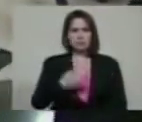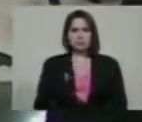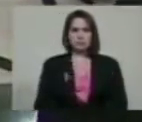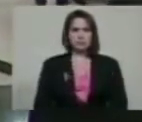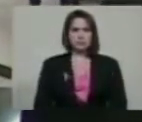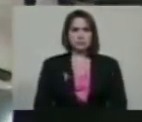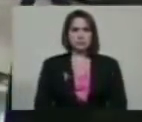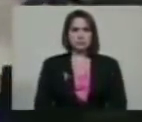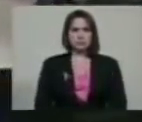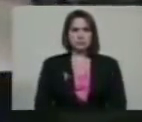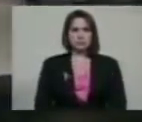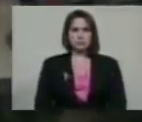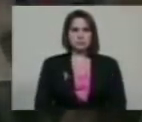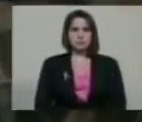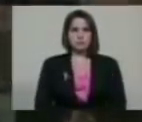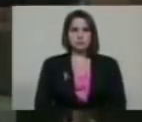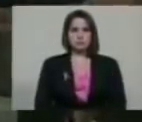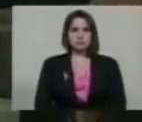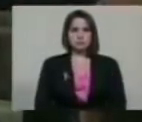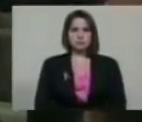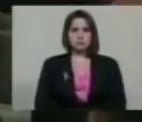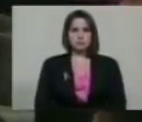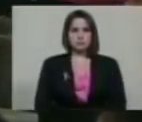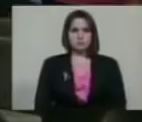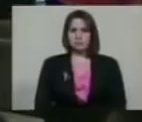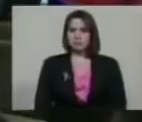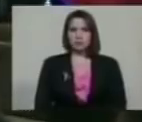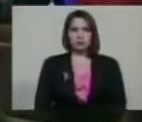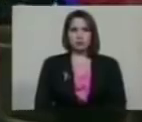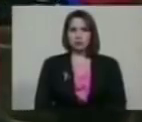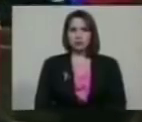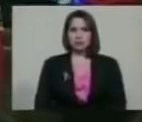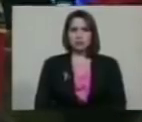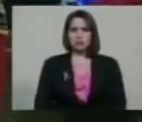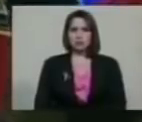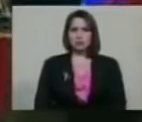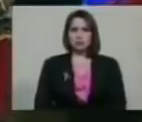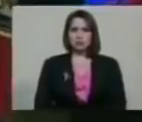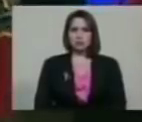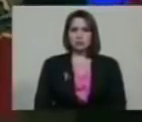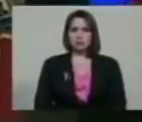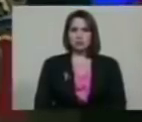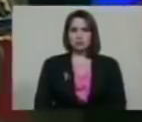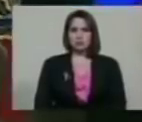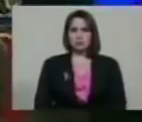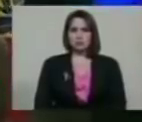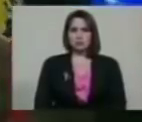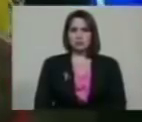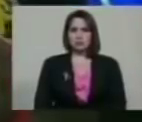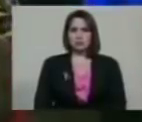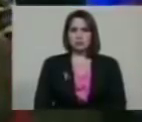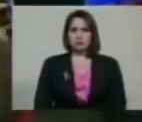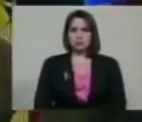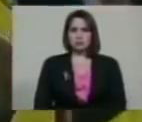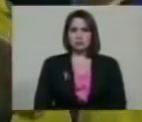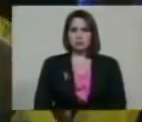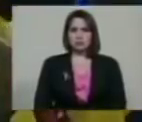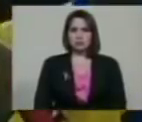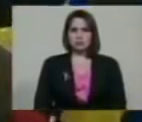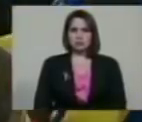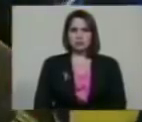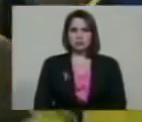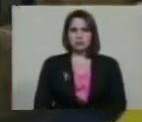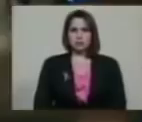Estado continúa saludando a los atletas que, como ya hemos dicho, tuvieron una importante participación en